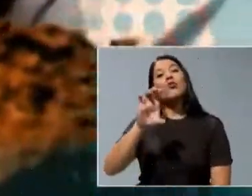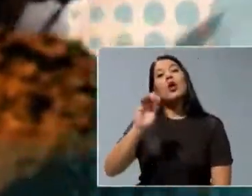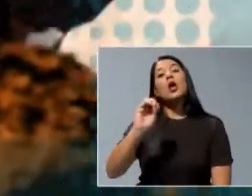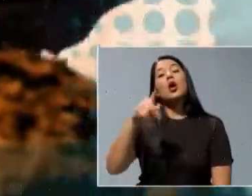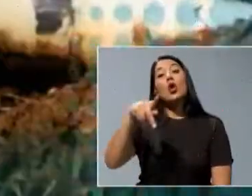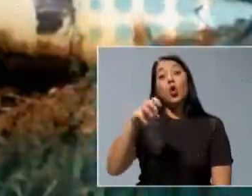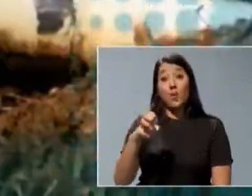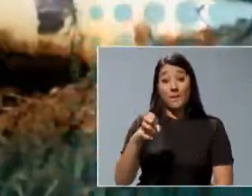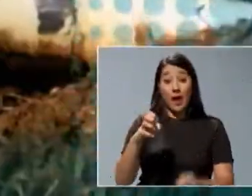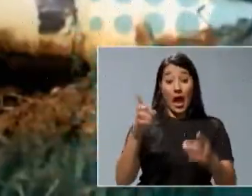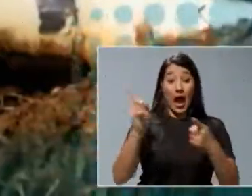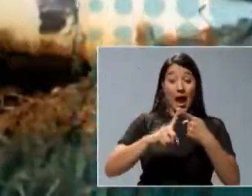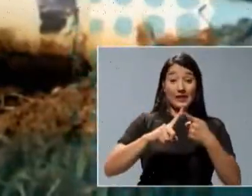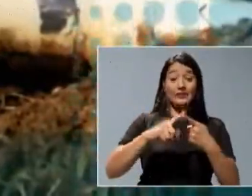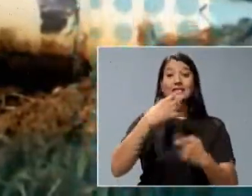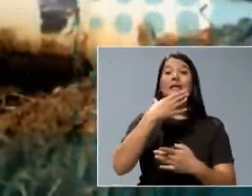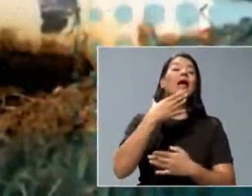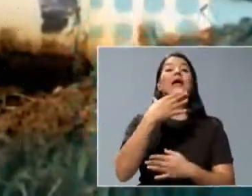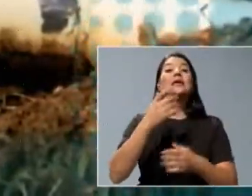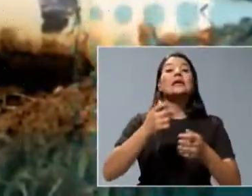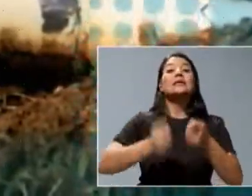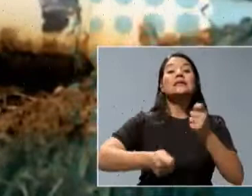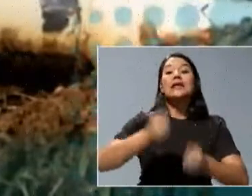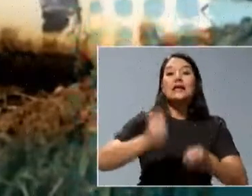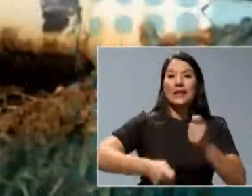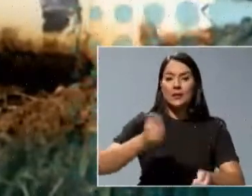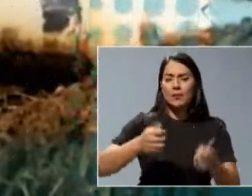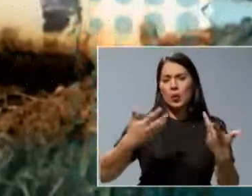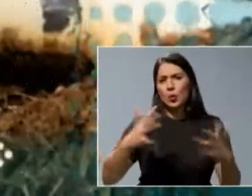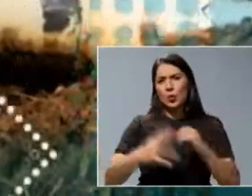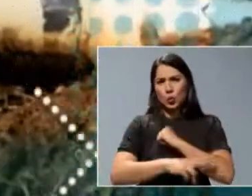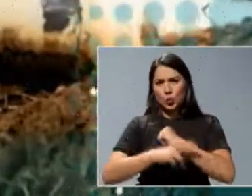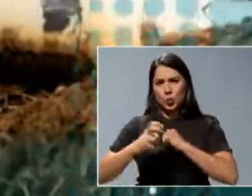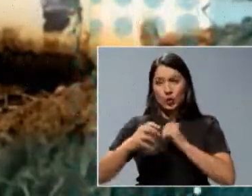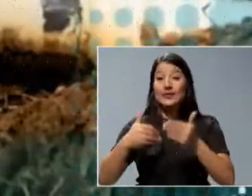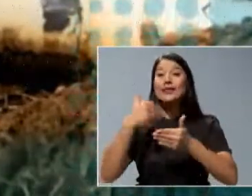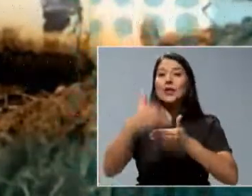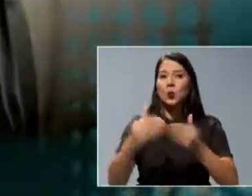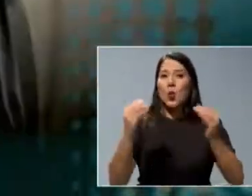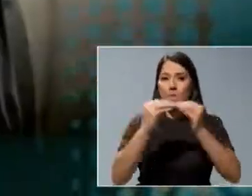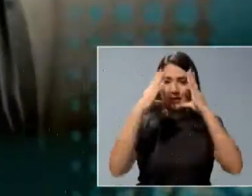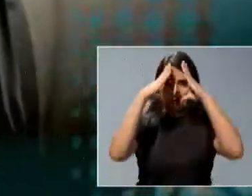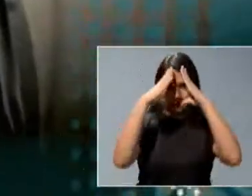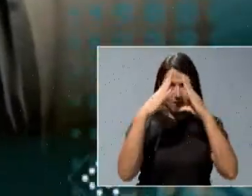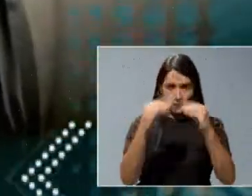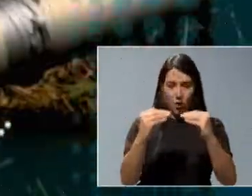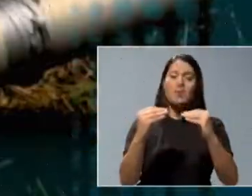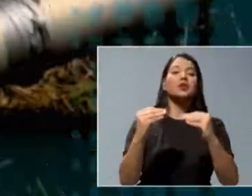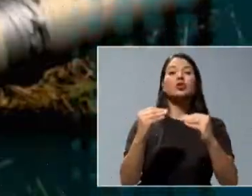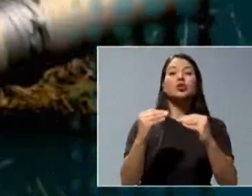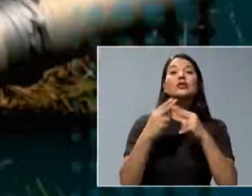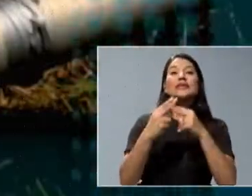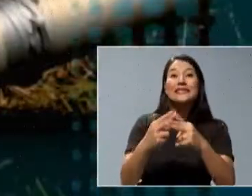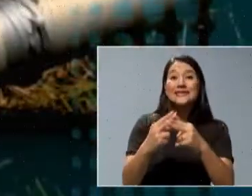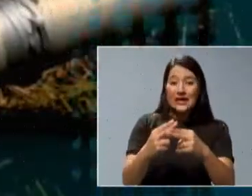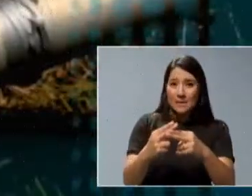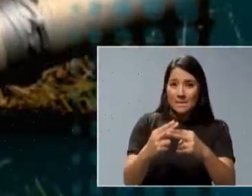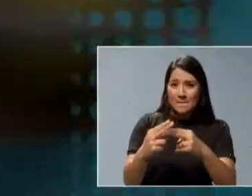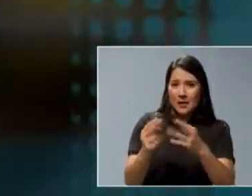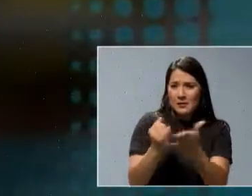septiembre 571 tomas ilegales de combustible. Los detalles en una entrega especial del reportaje Robo de combustible